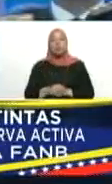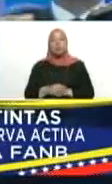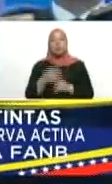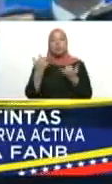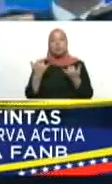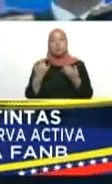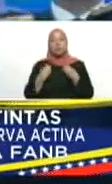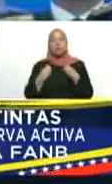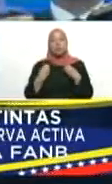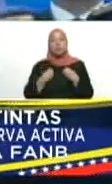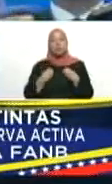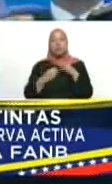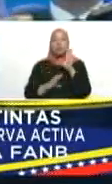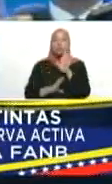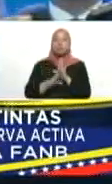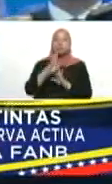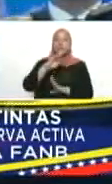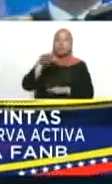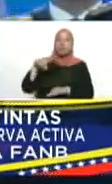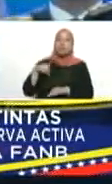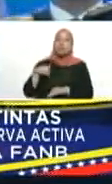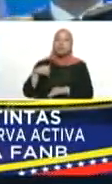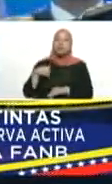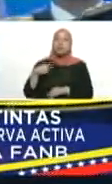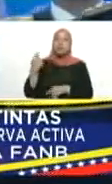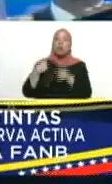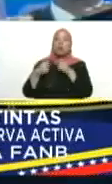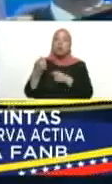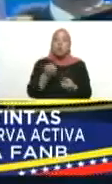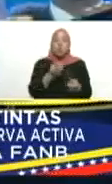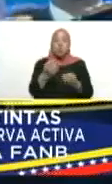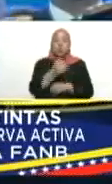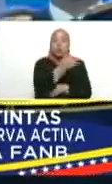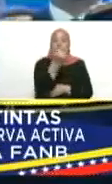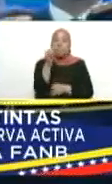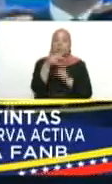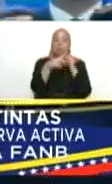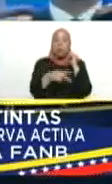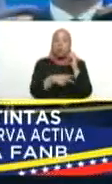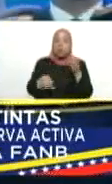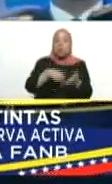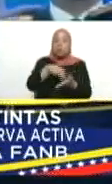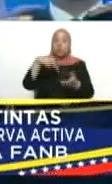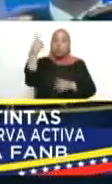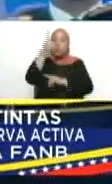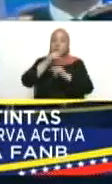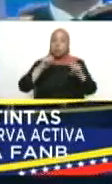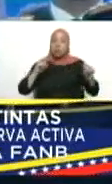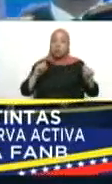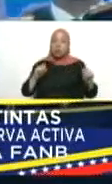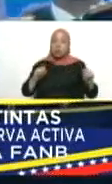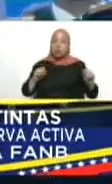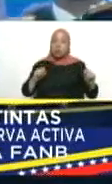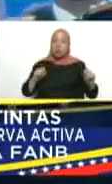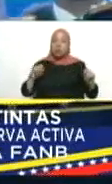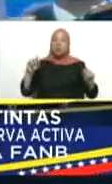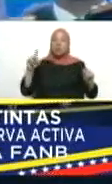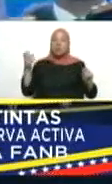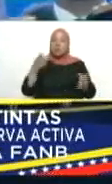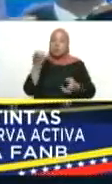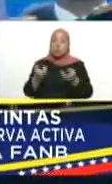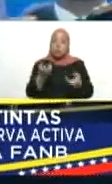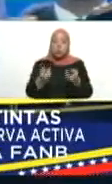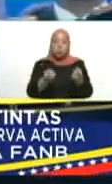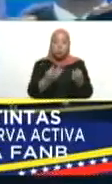está dando por recuperar la selva venezolana, los parques nacionales, el Amazonas venezolano, en medio de la